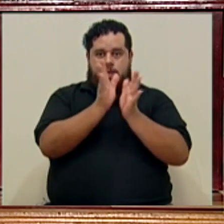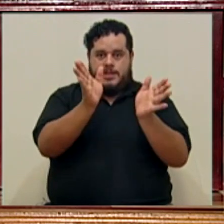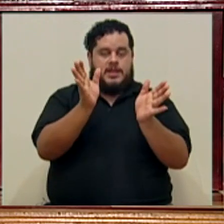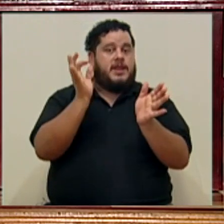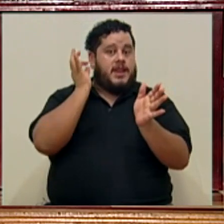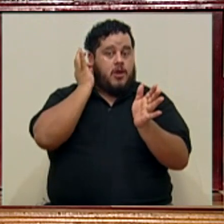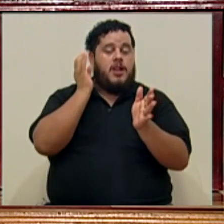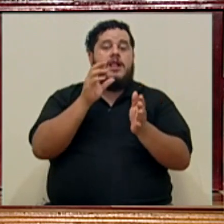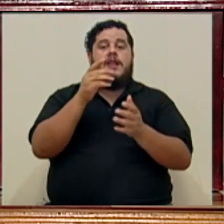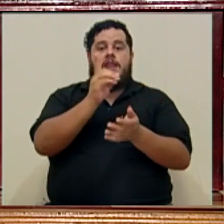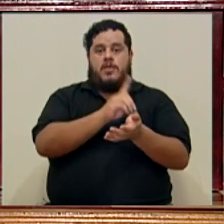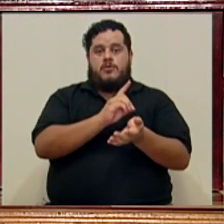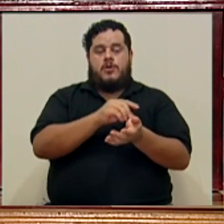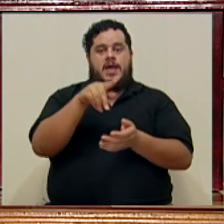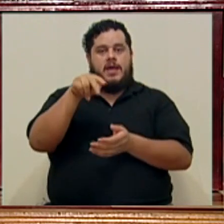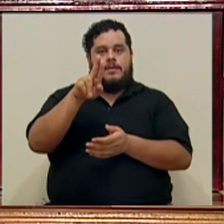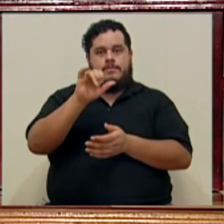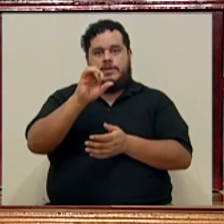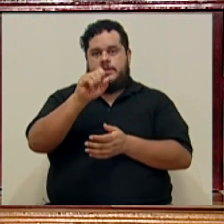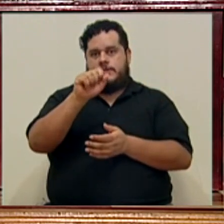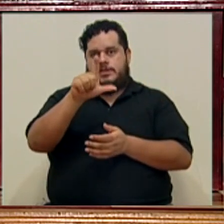la doctora Priscila Herrera.